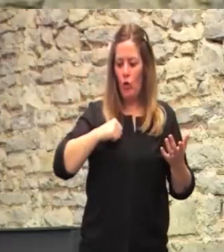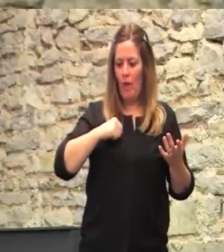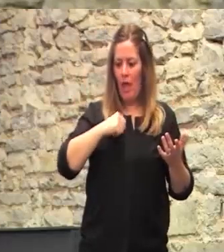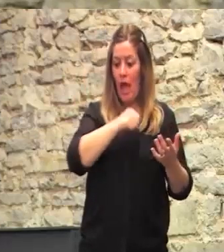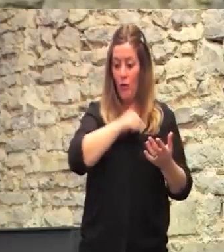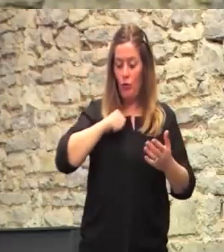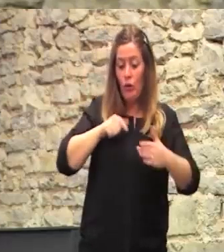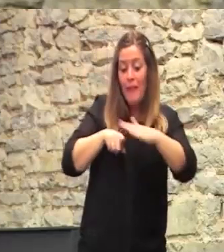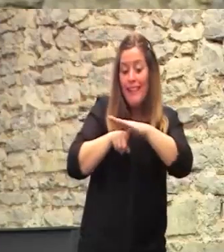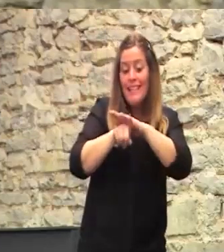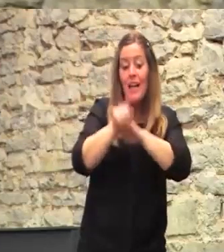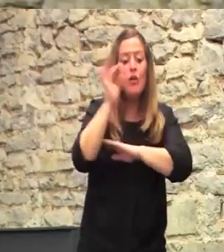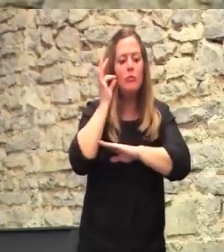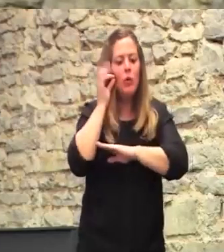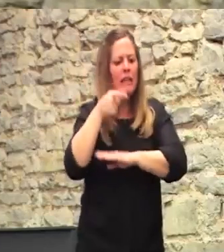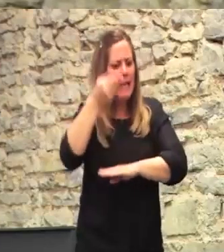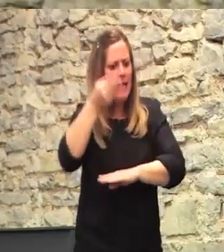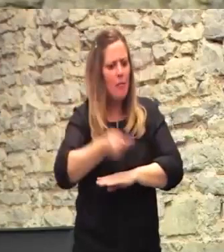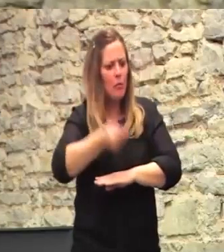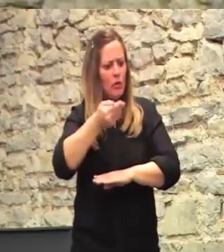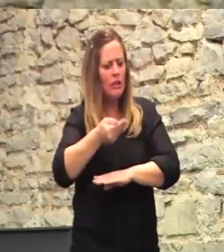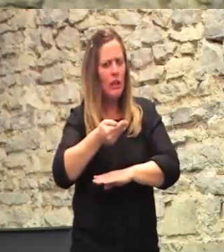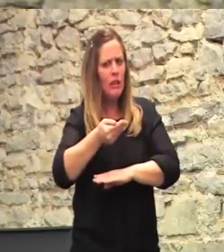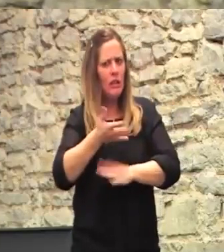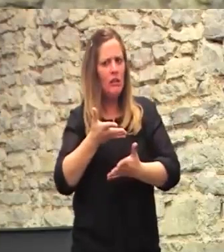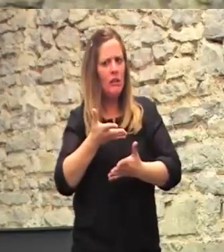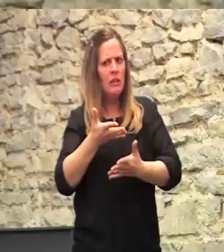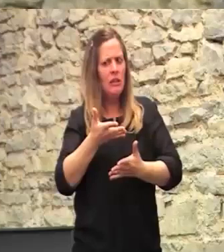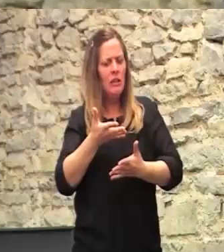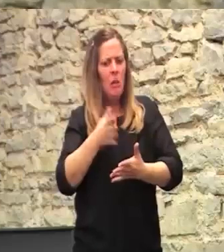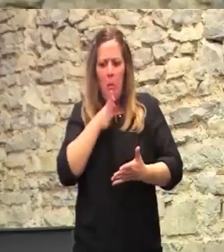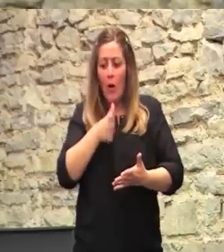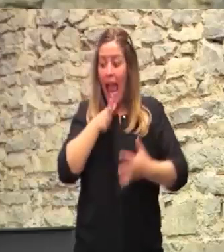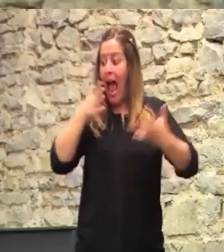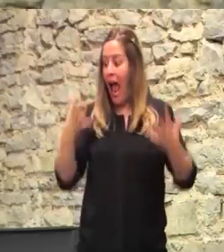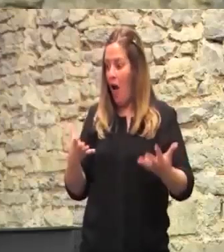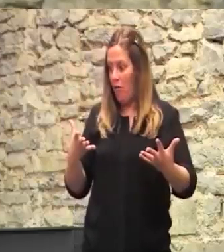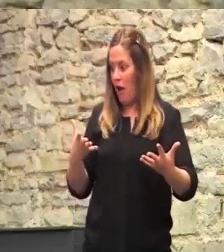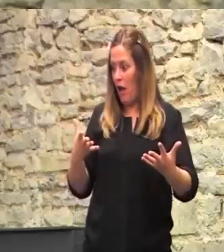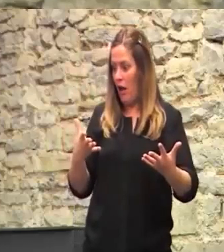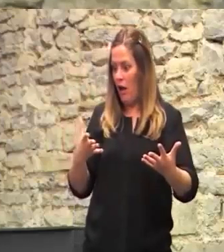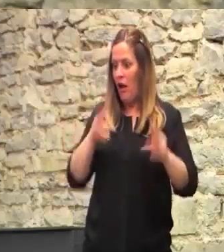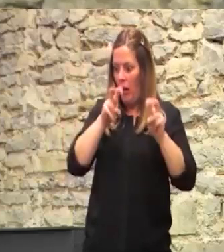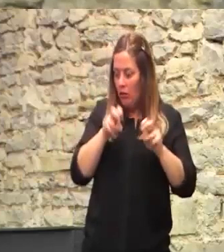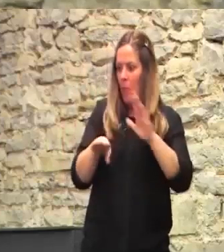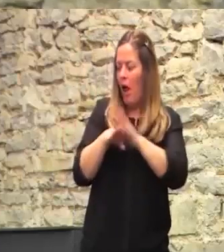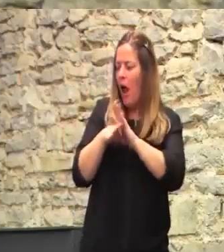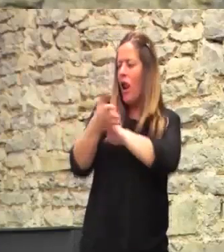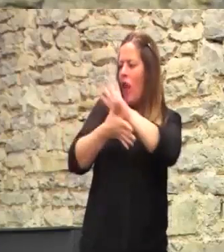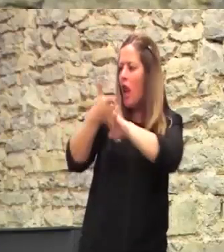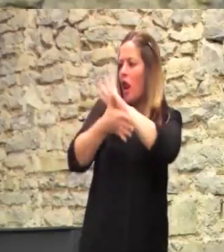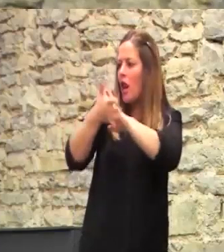en las mujeres porque el día de hoy tenemos que seguir hablando del tema porque hoy no es inherente a la condición